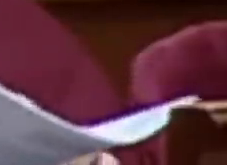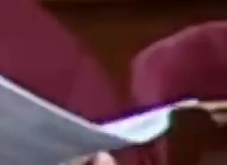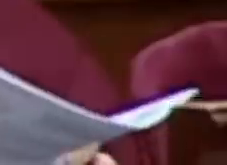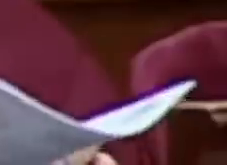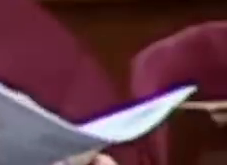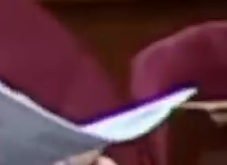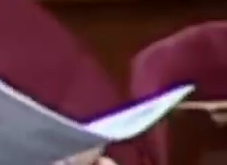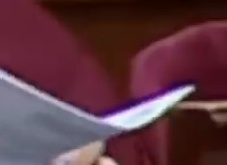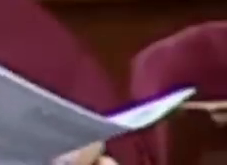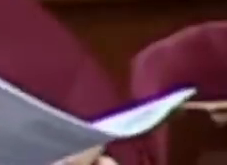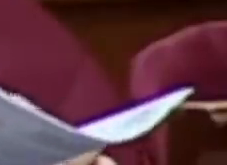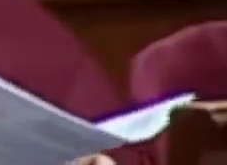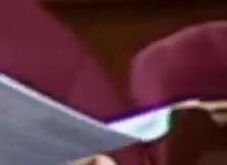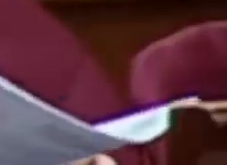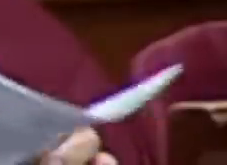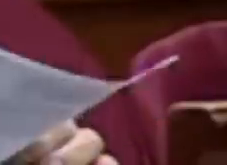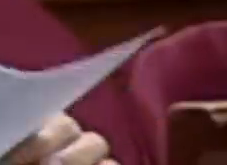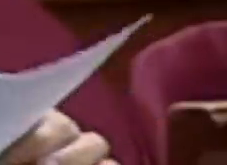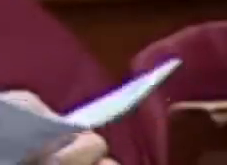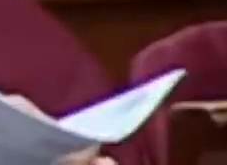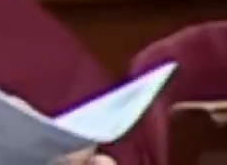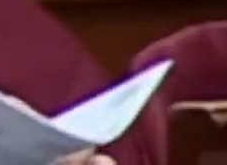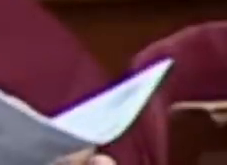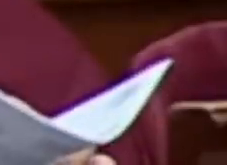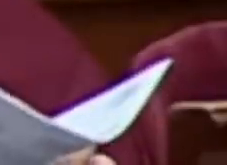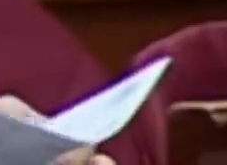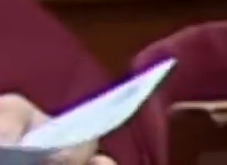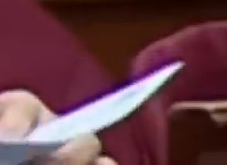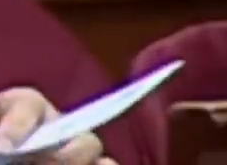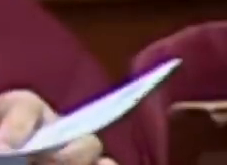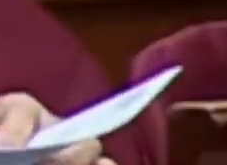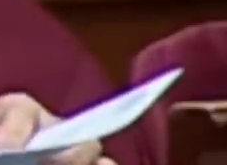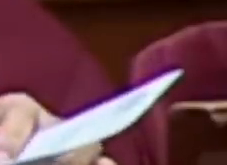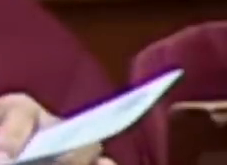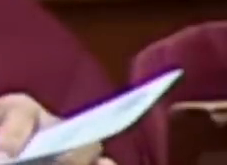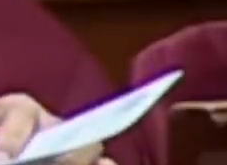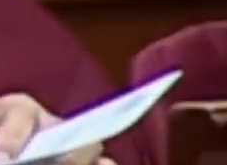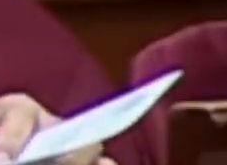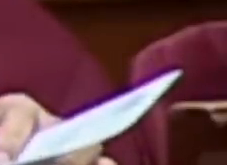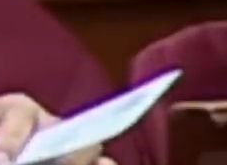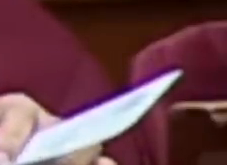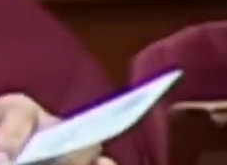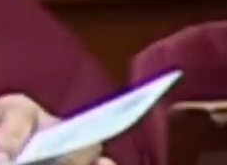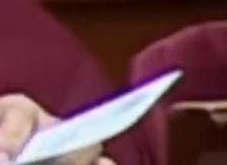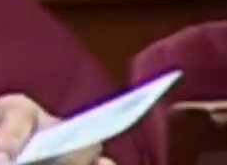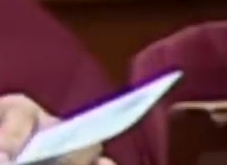aquí presente el vicepresidente Enrico Wong, lo único que se permitió